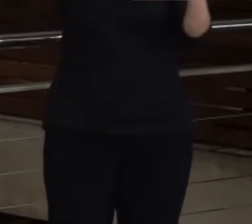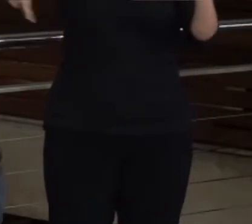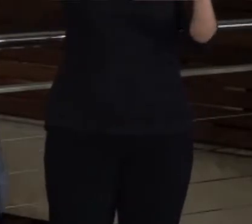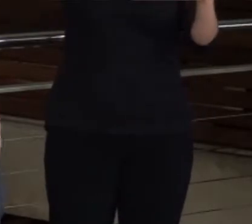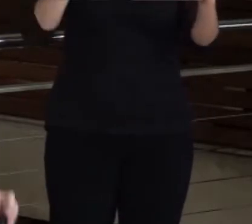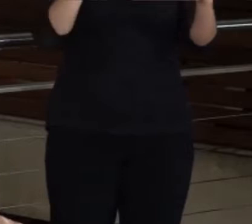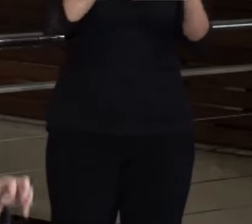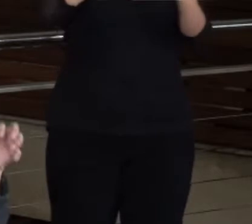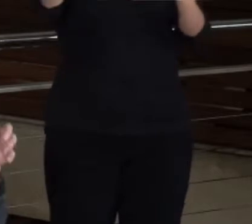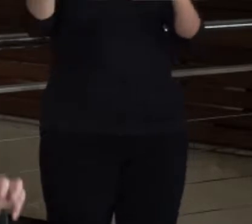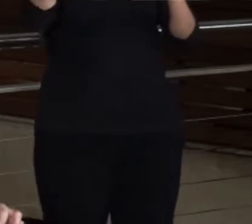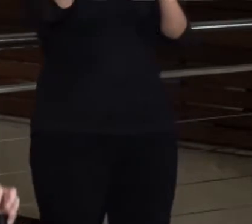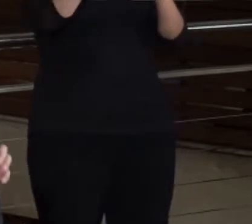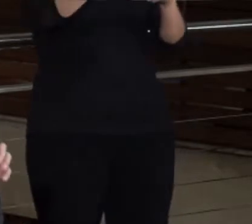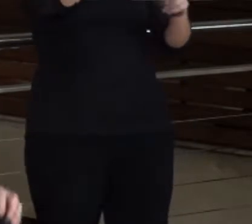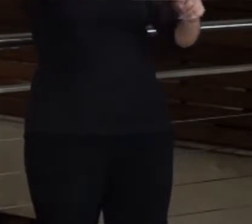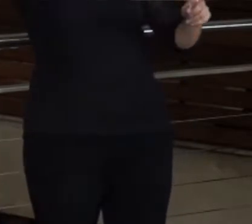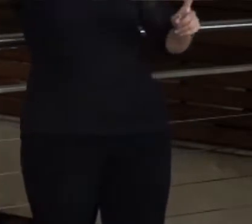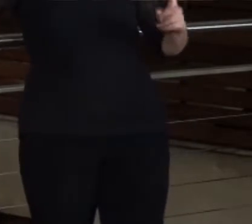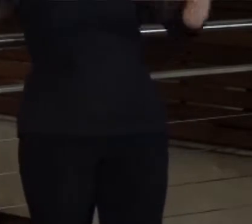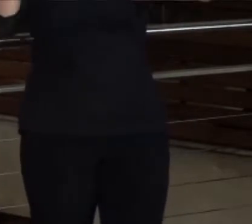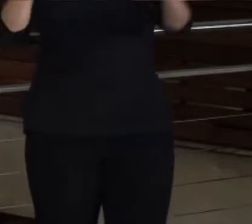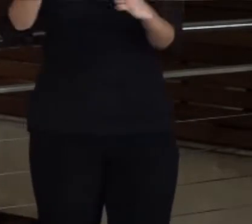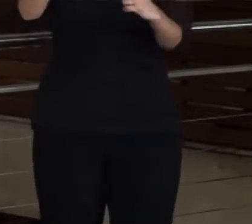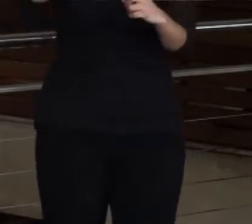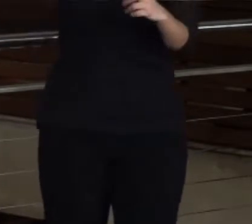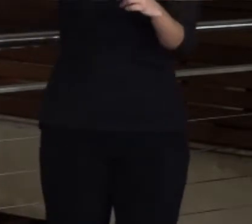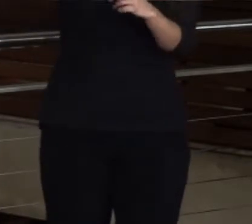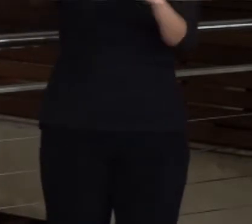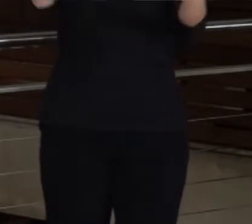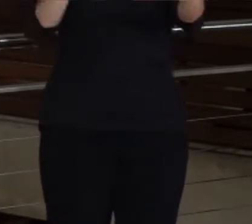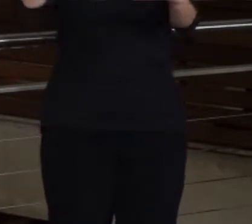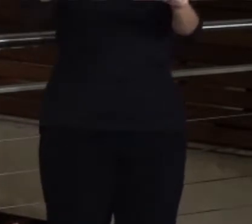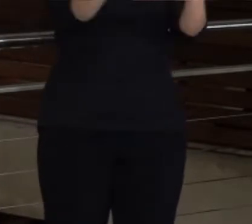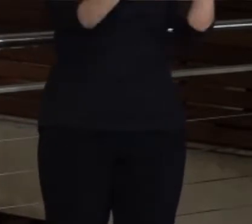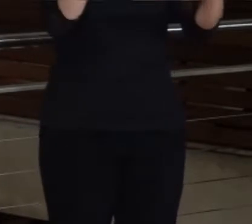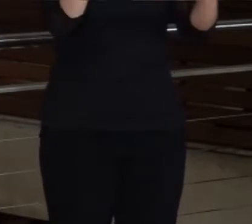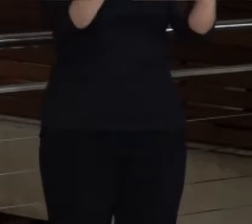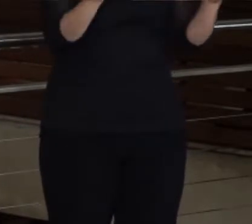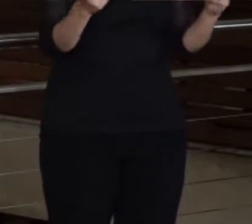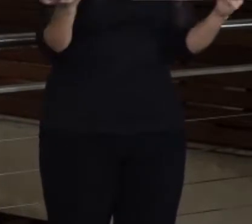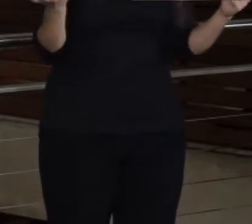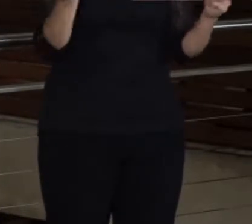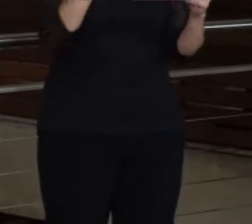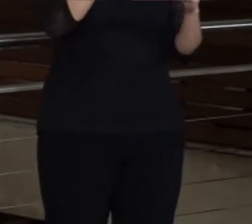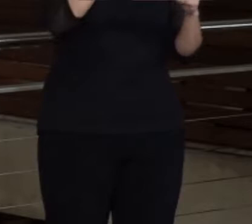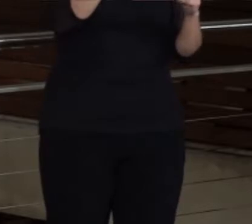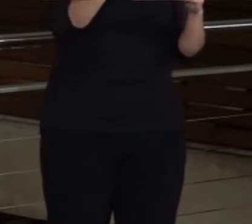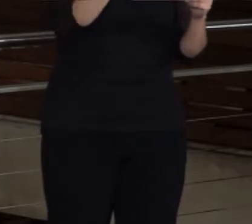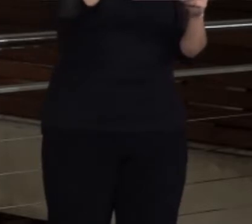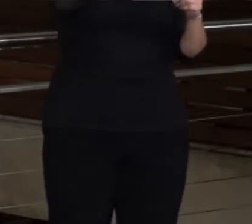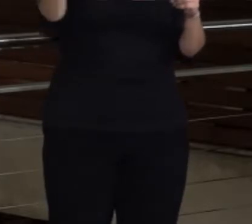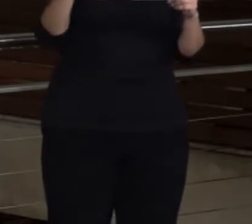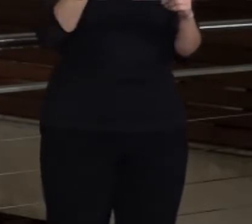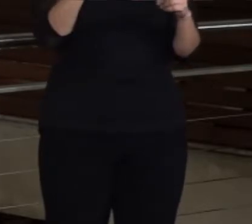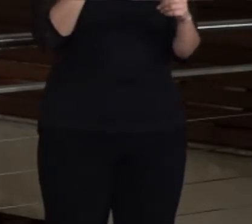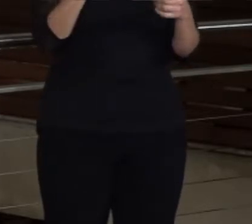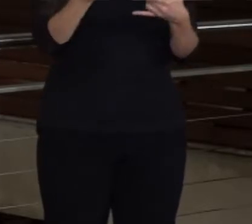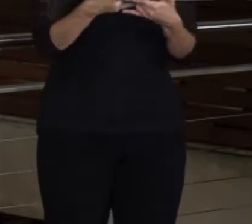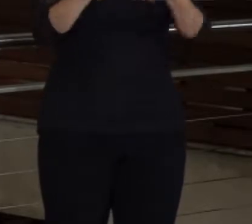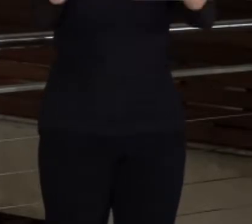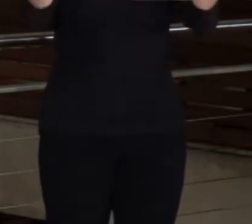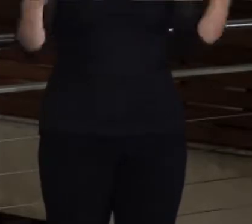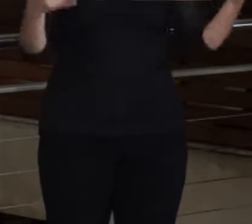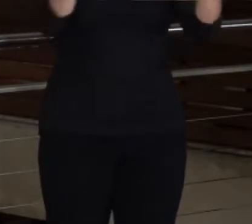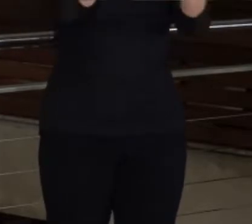cada vez que aparecen estas personitas y les voy a contar una de las cosas que a mí más me gusta que también daniel creo que la sacó del libro